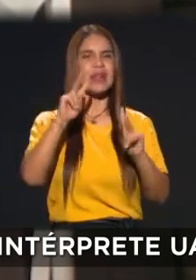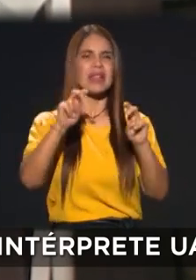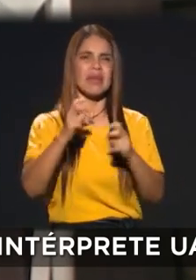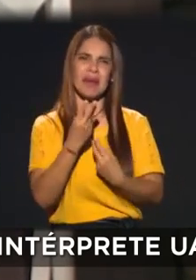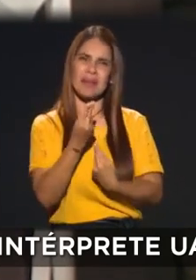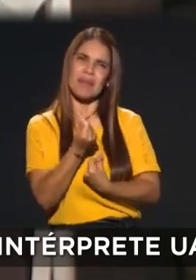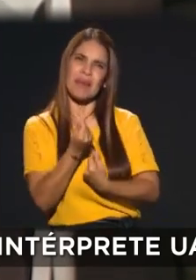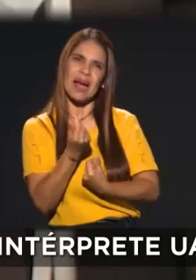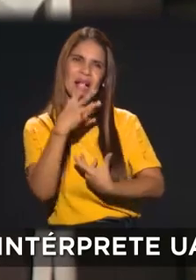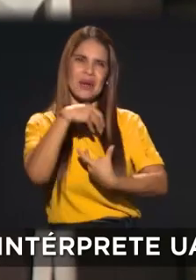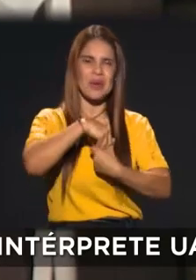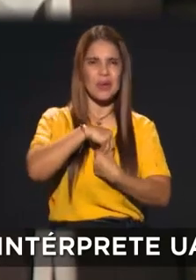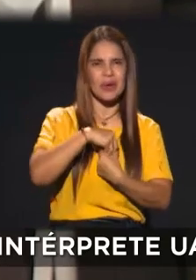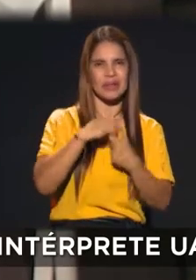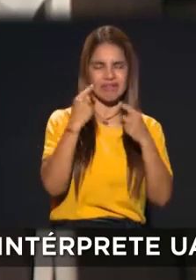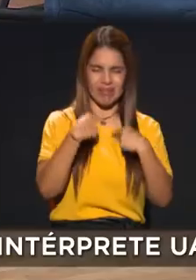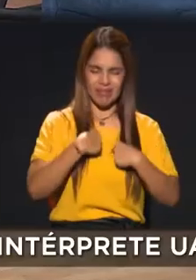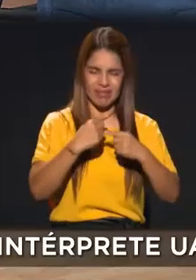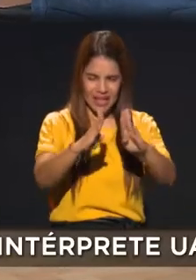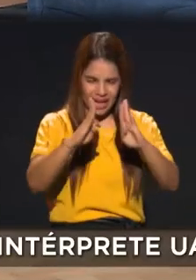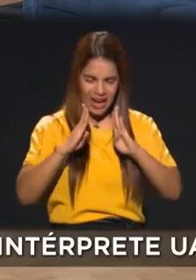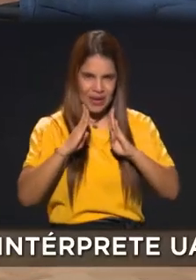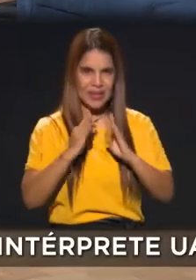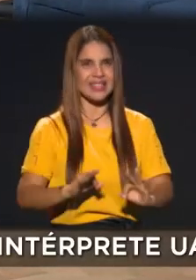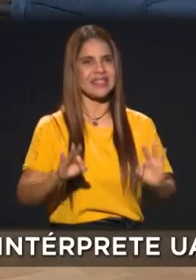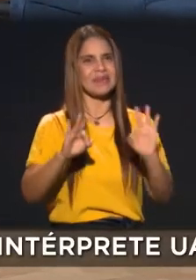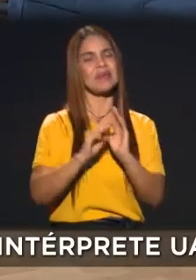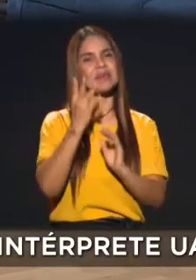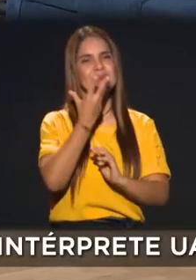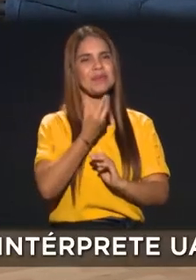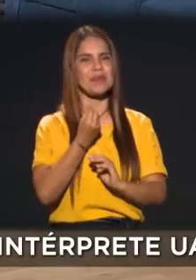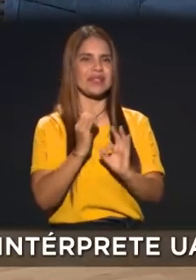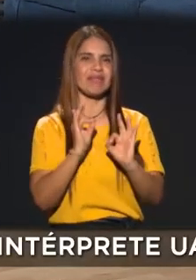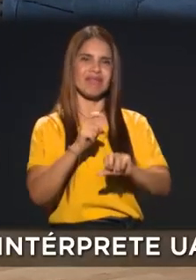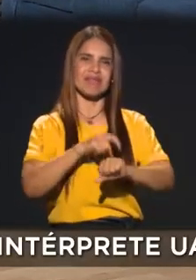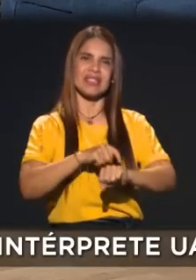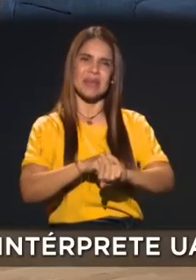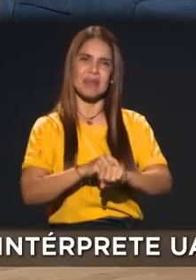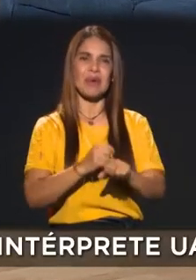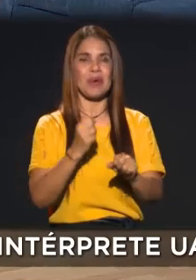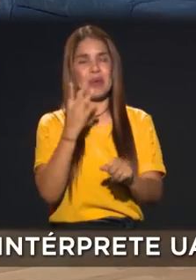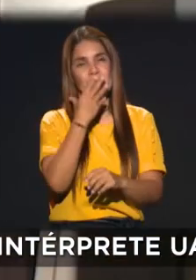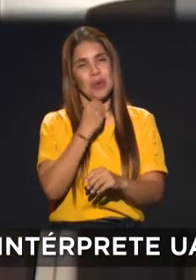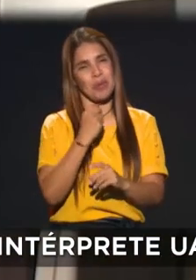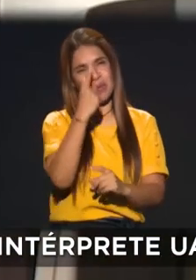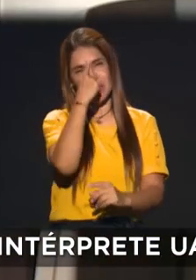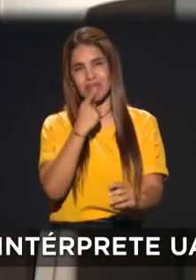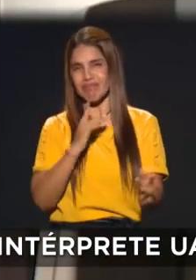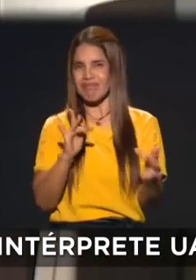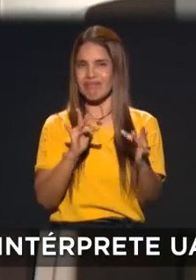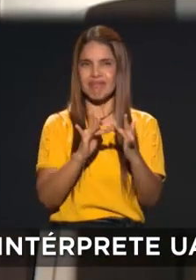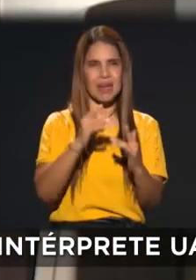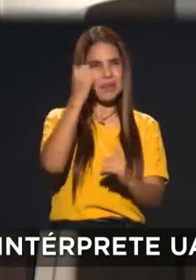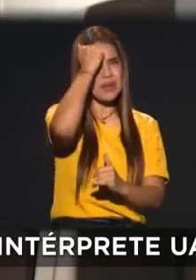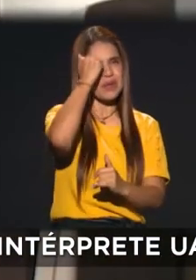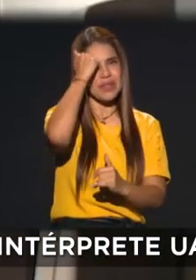los valores, de centrarnos ahora en nosotros y bueno, qué lindo ese oficio de los profesores, ese compartir,